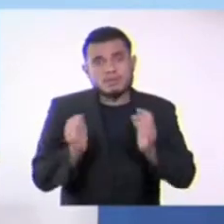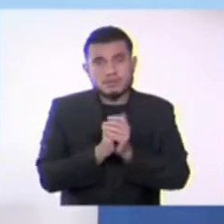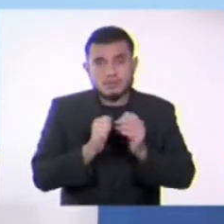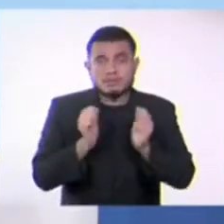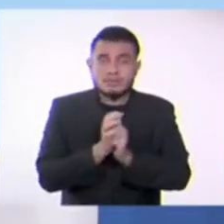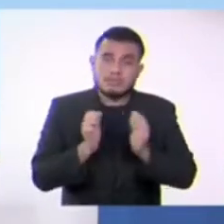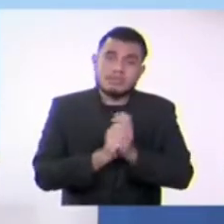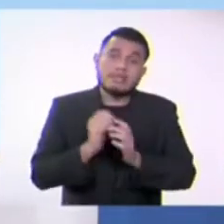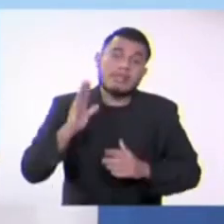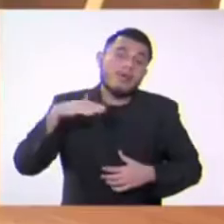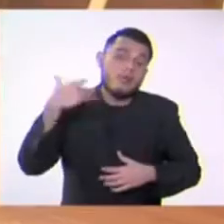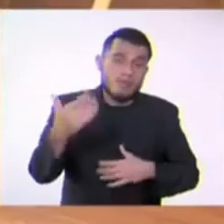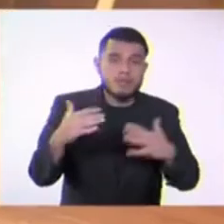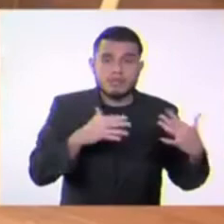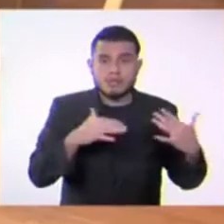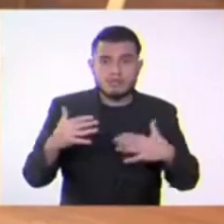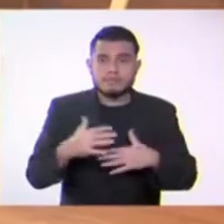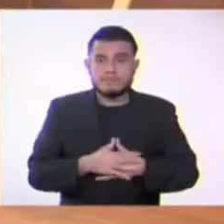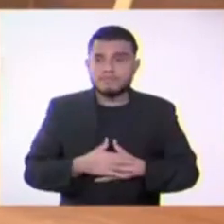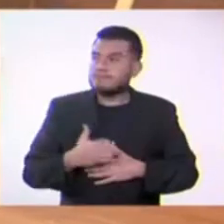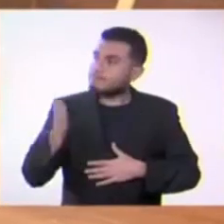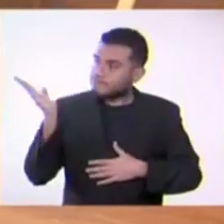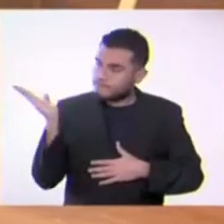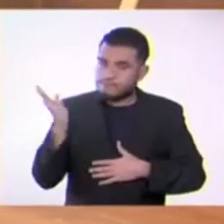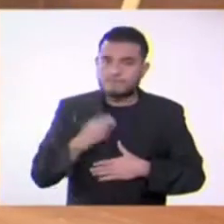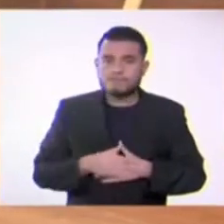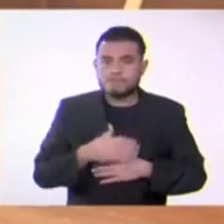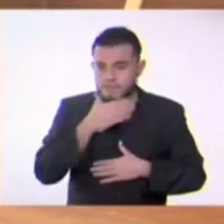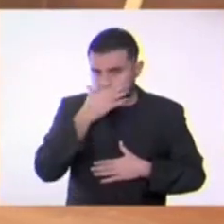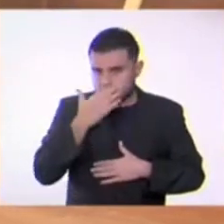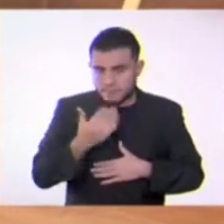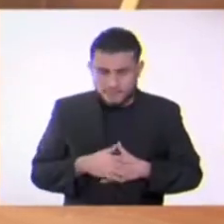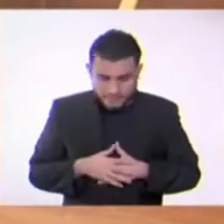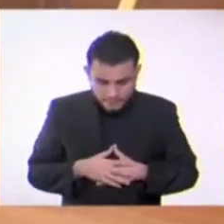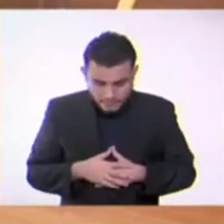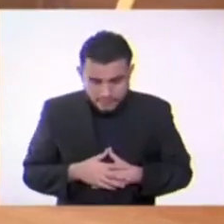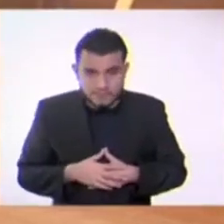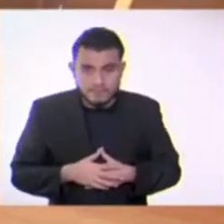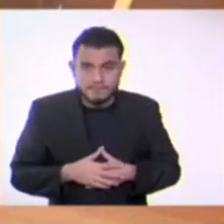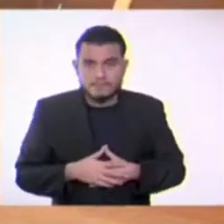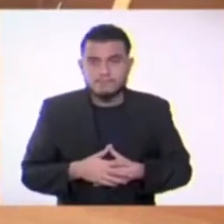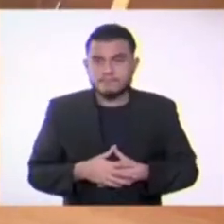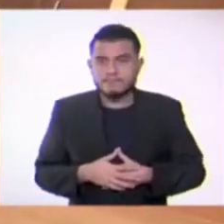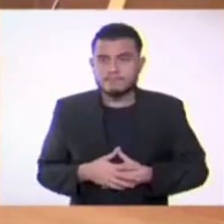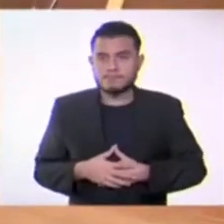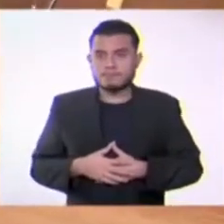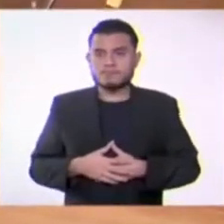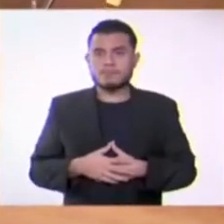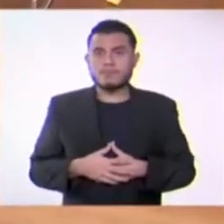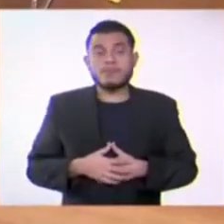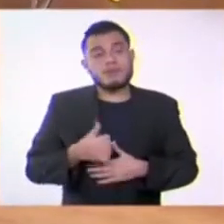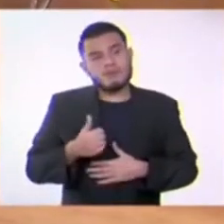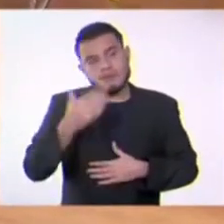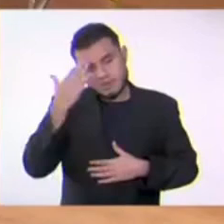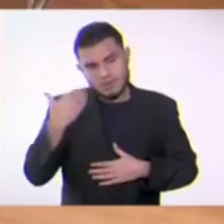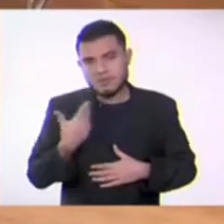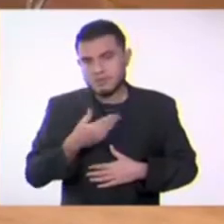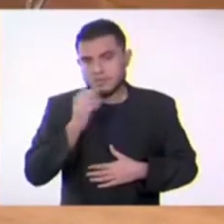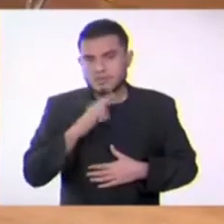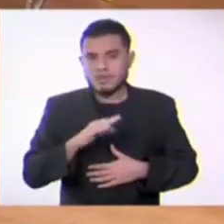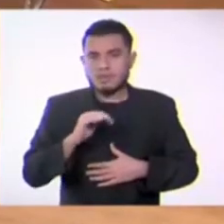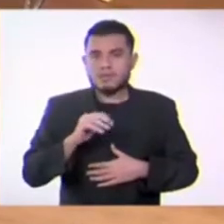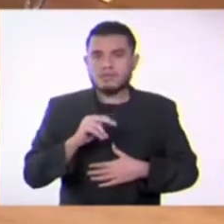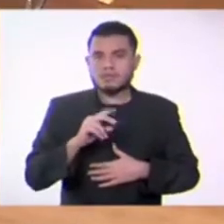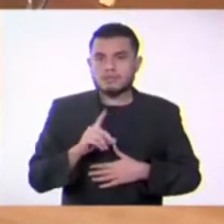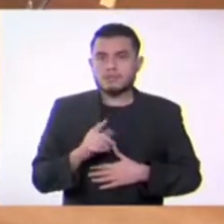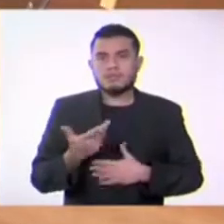Guerra Fría. Correcto, aquí tenemos este material y usted ya bien decía, Candy, que los conflictos van a empezar